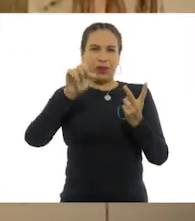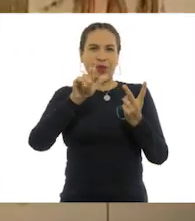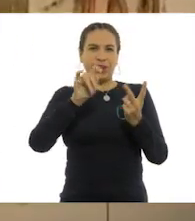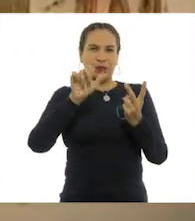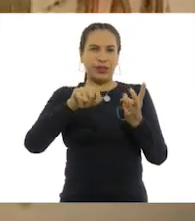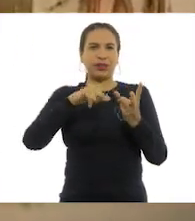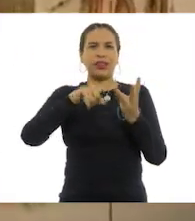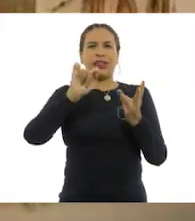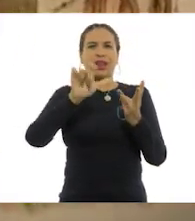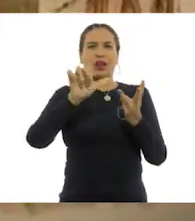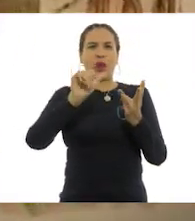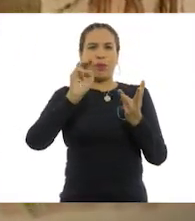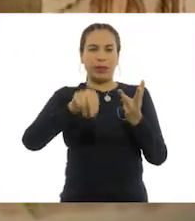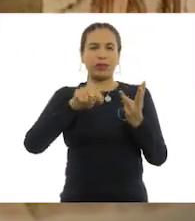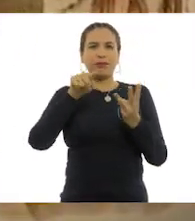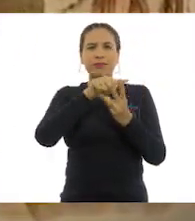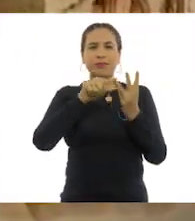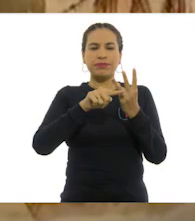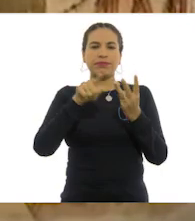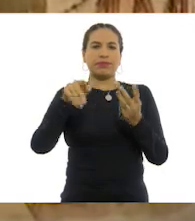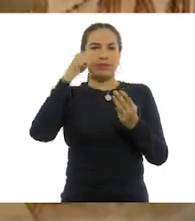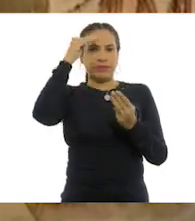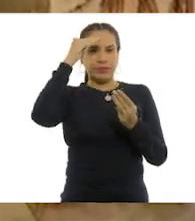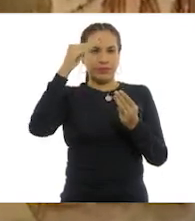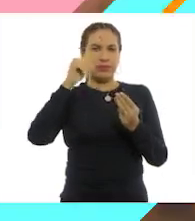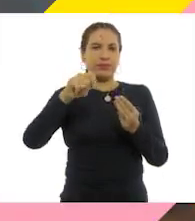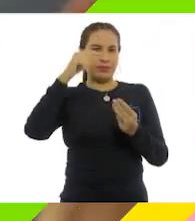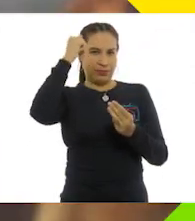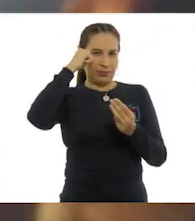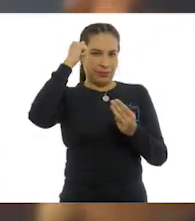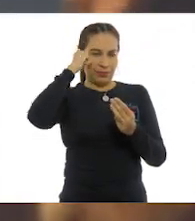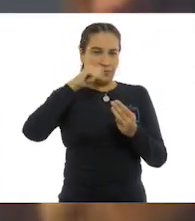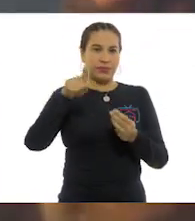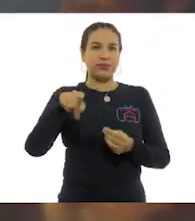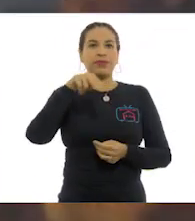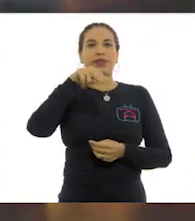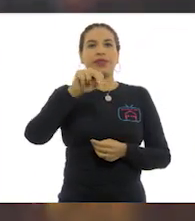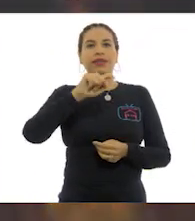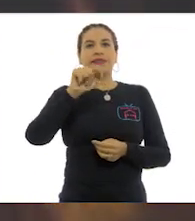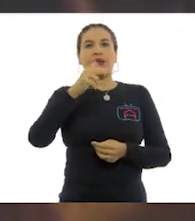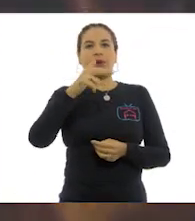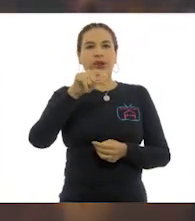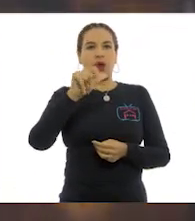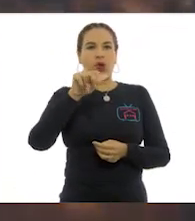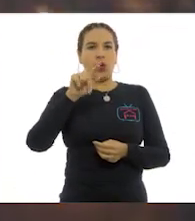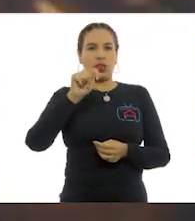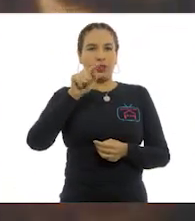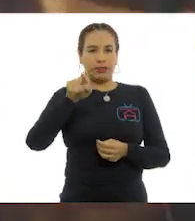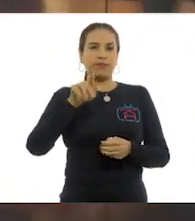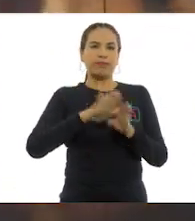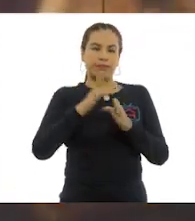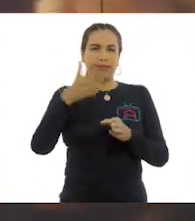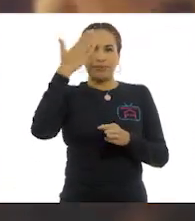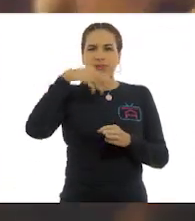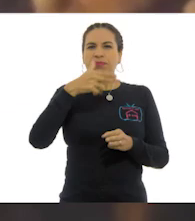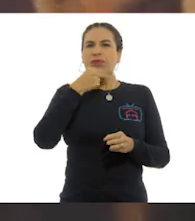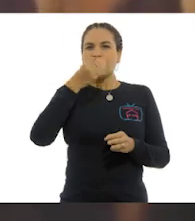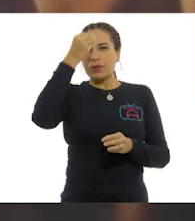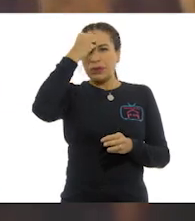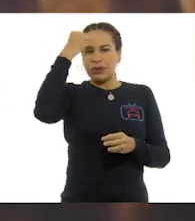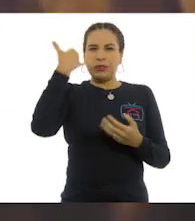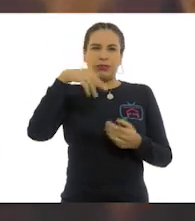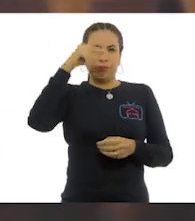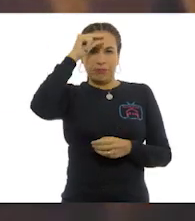Ese mismo año lo nombraron señor de Texcoco. A Nezahualcóyotl se le reconoce como un hombre sabio.